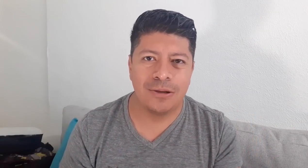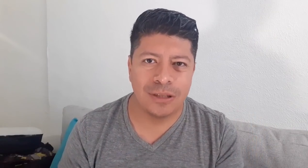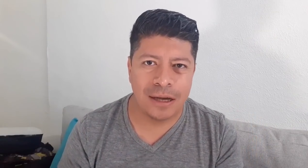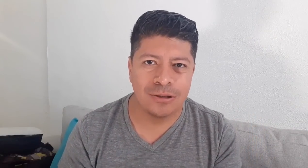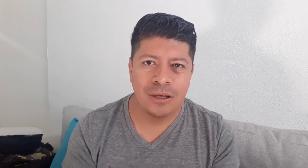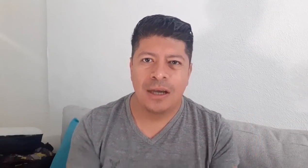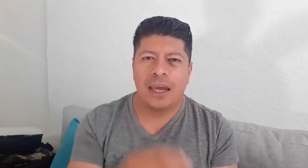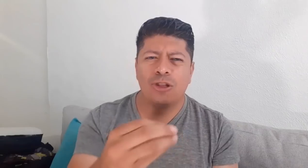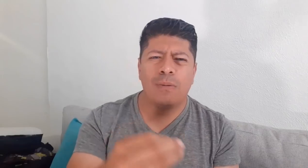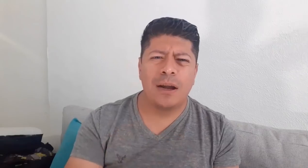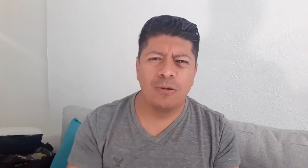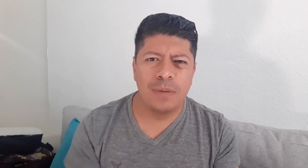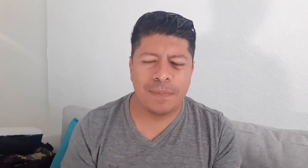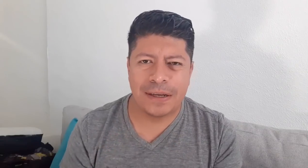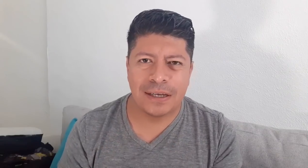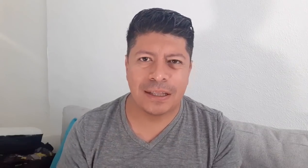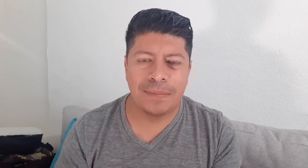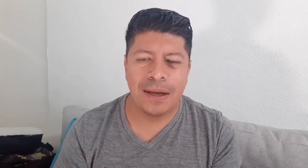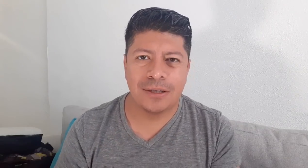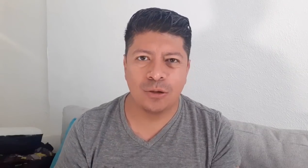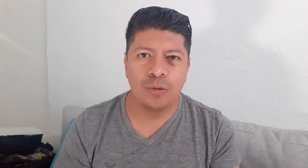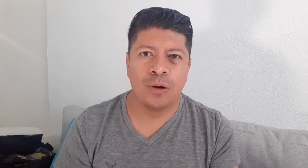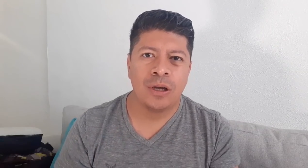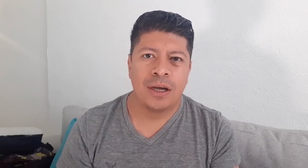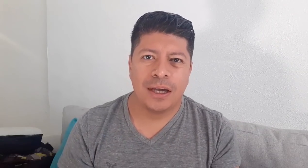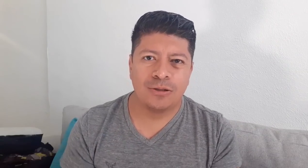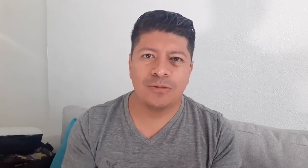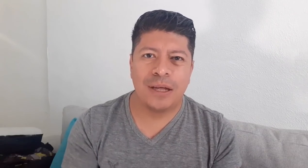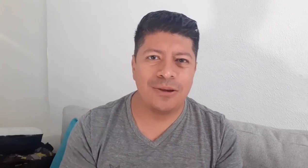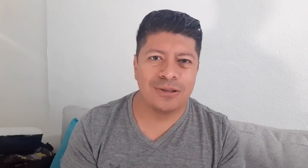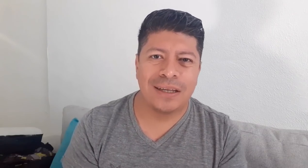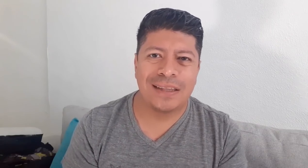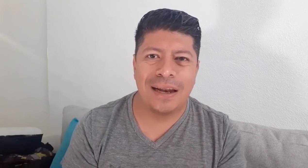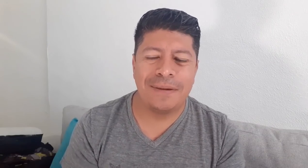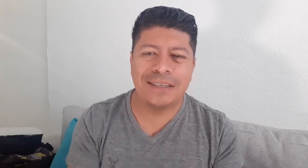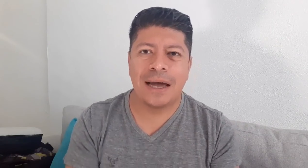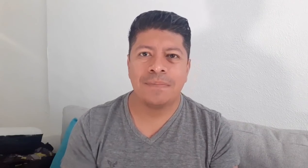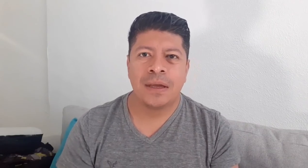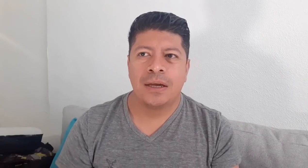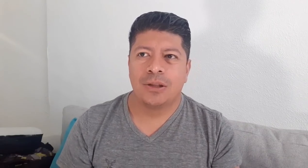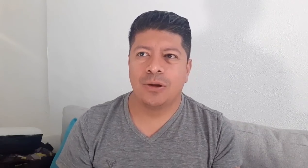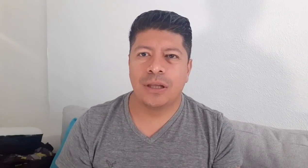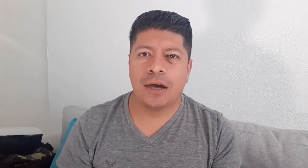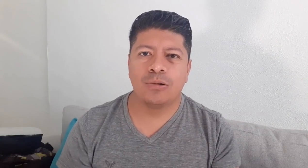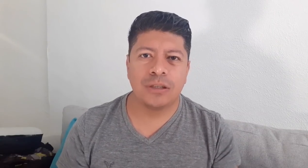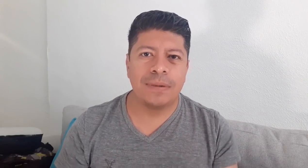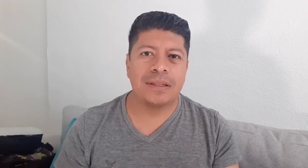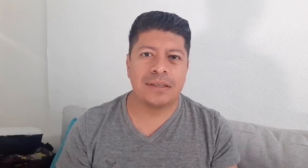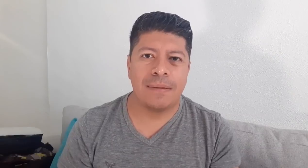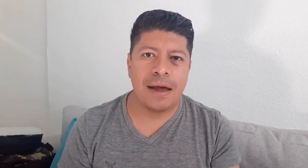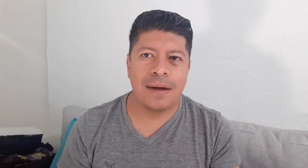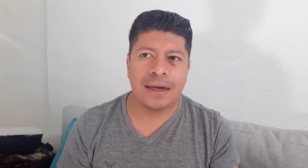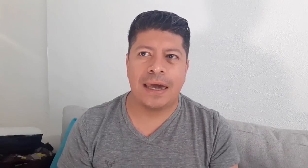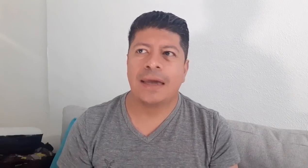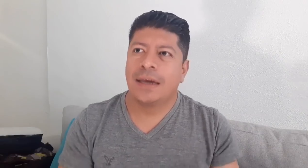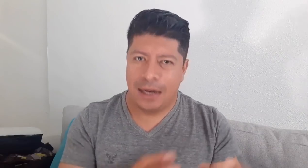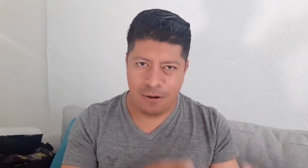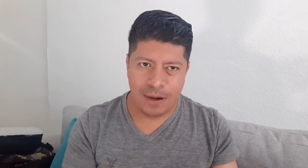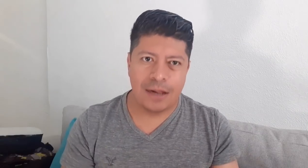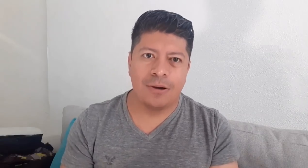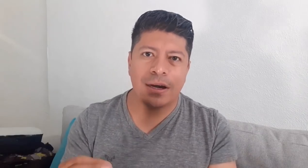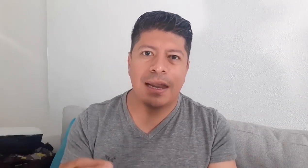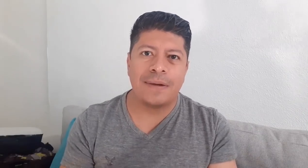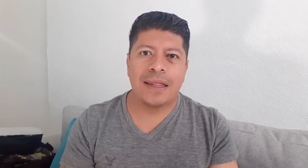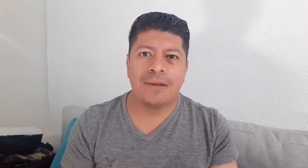periodistas chayoteros, en W, me parece que también estuvo, estos medios de Televisa, donde justamente se hablaba que